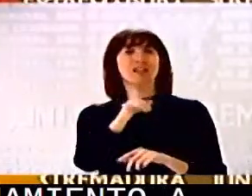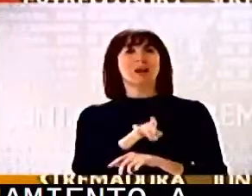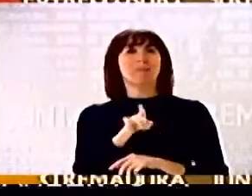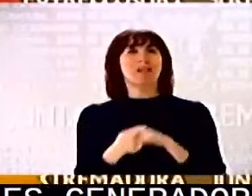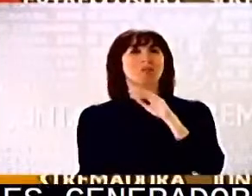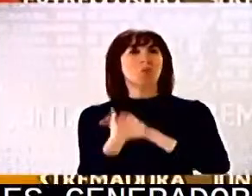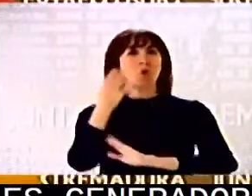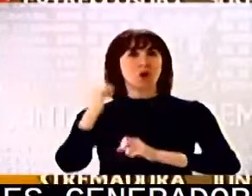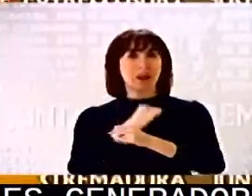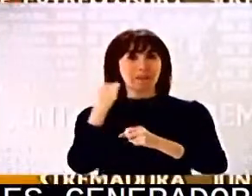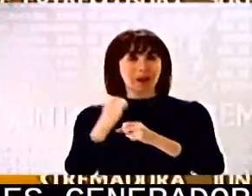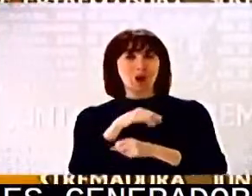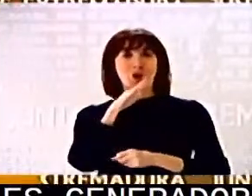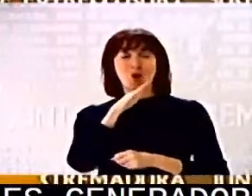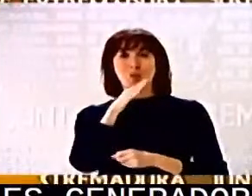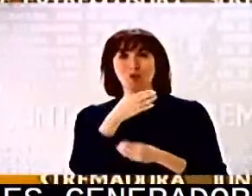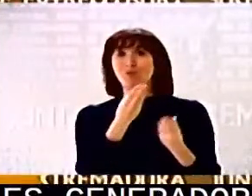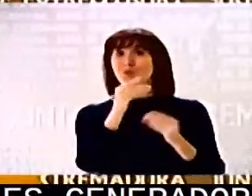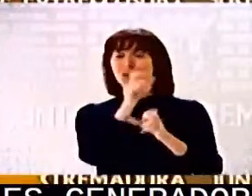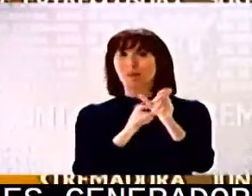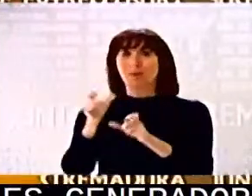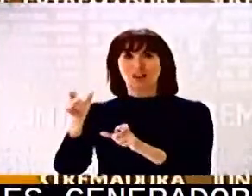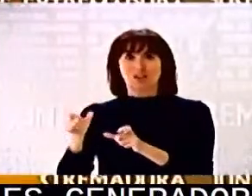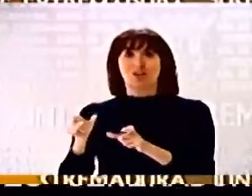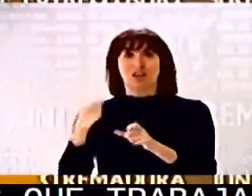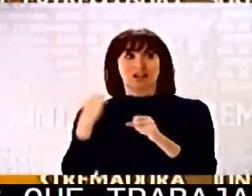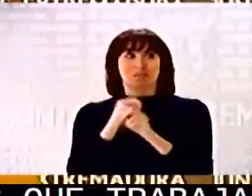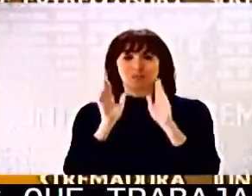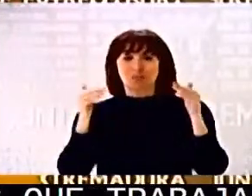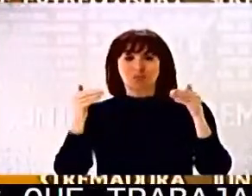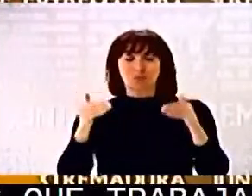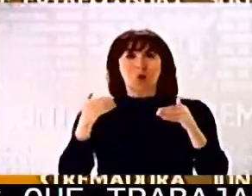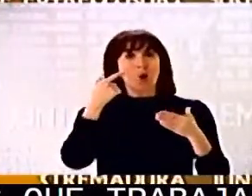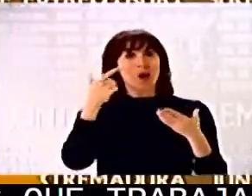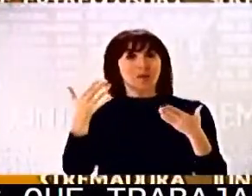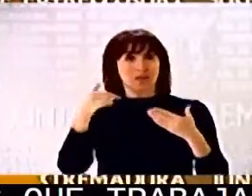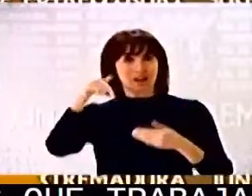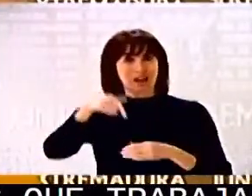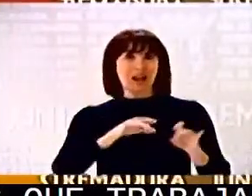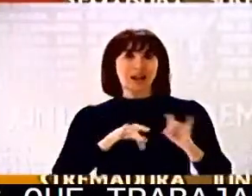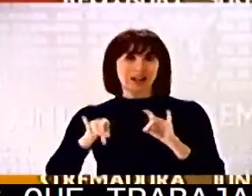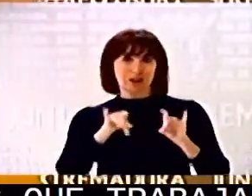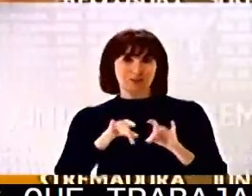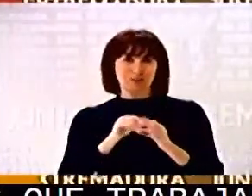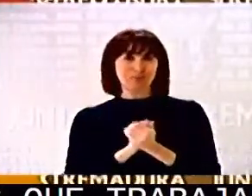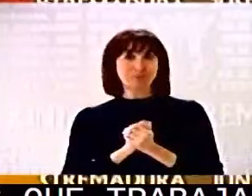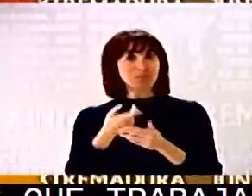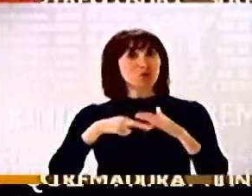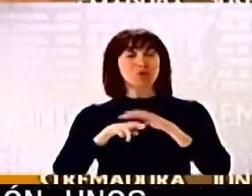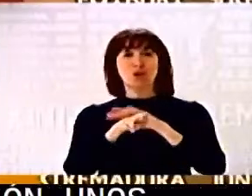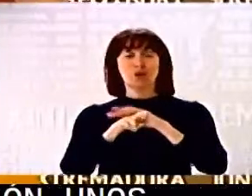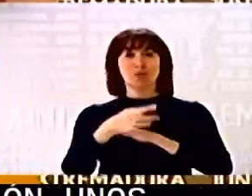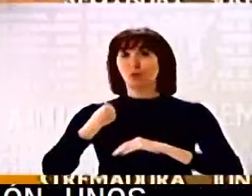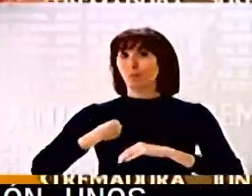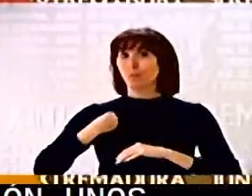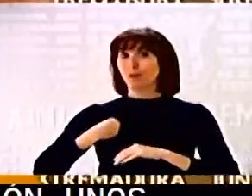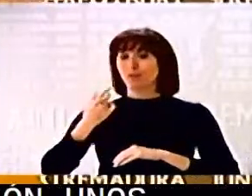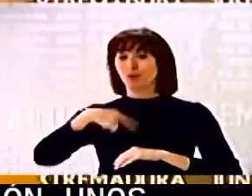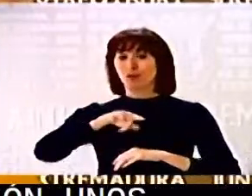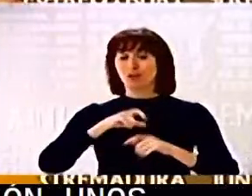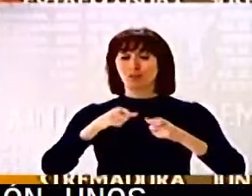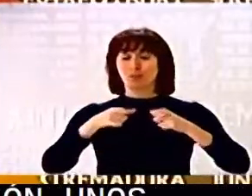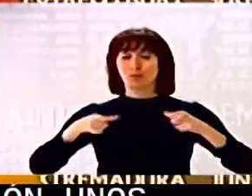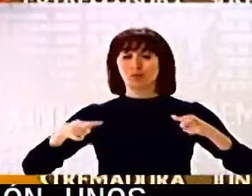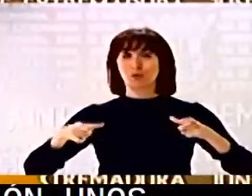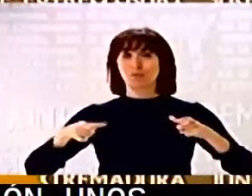de empleo, pues son muchas las personas que trabajan en las artes escénicas en nuestra región. Unos recursos que han ido creciendo